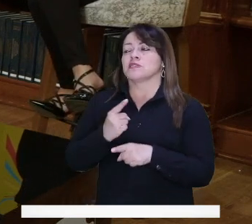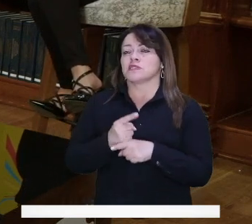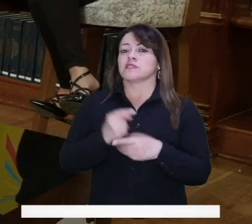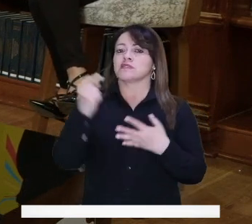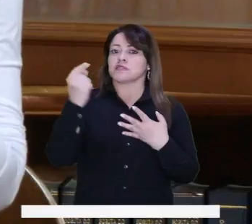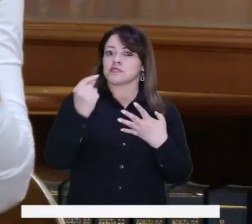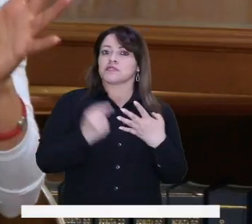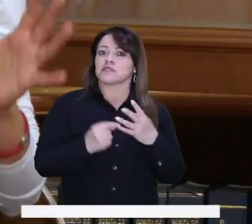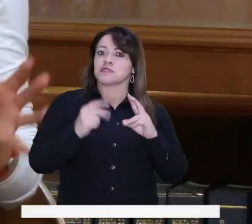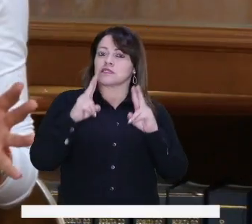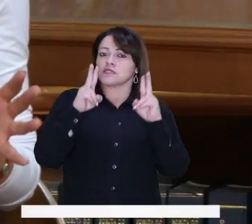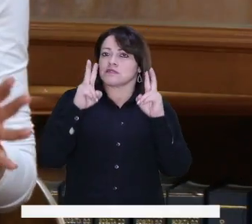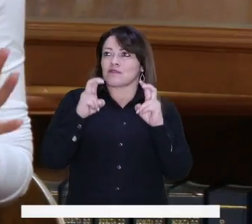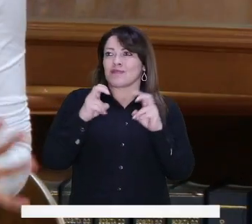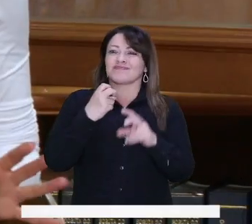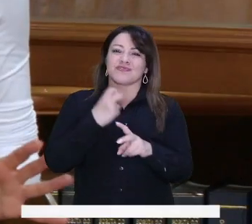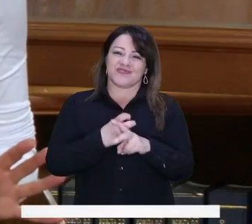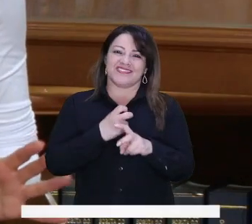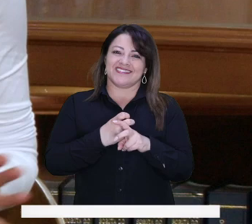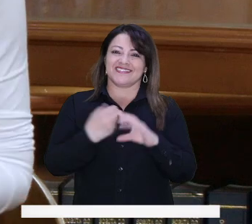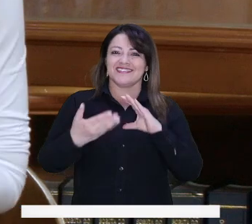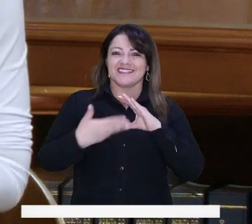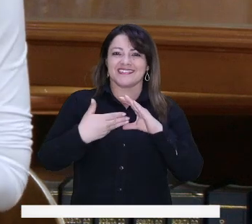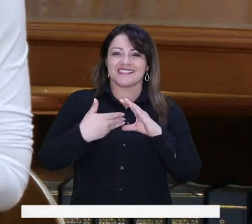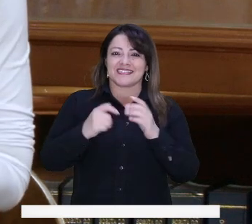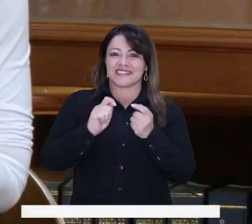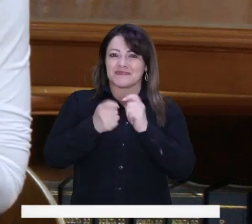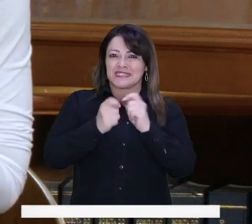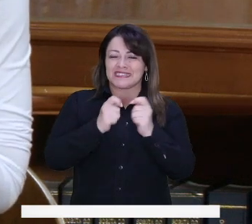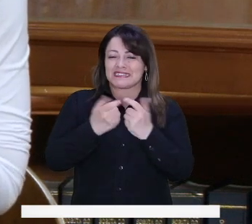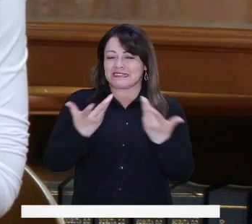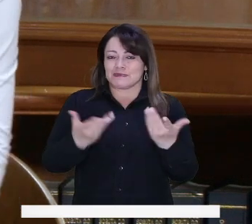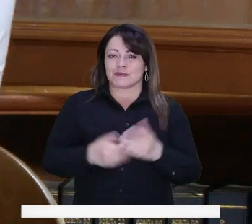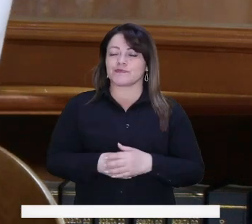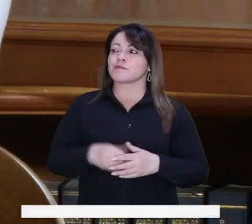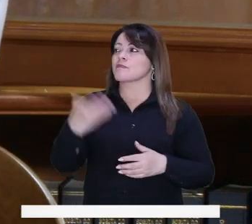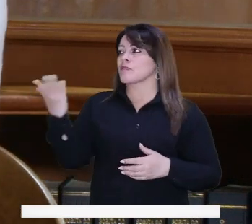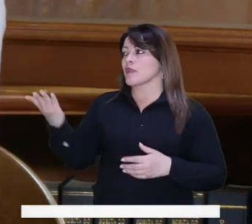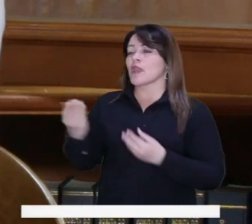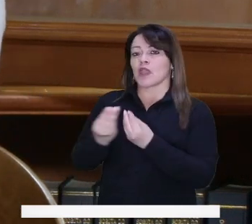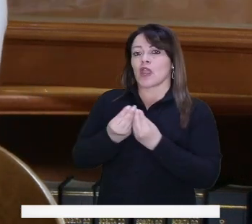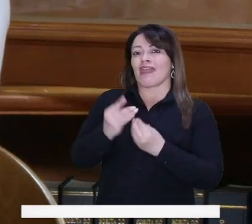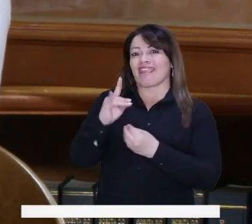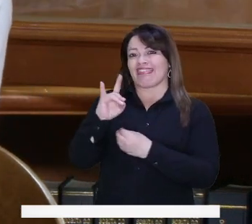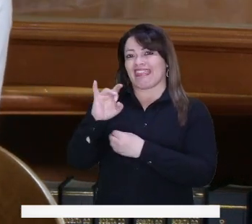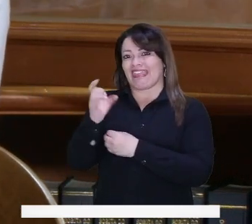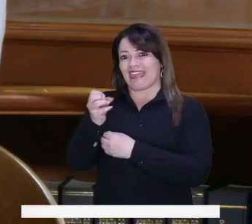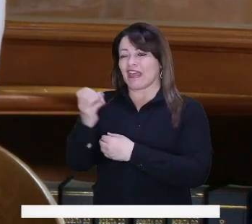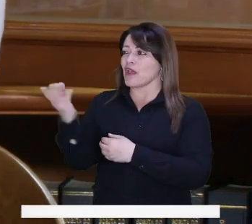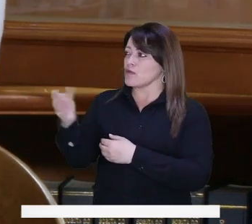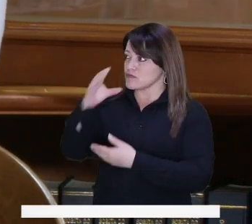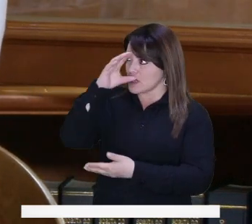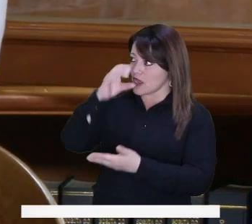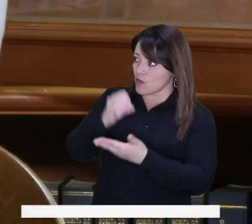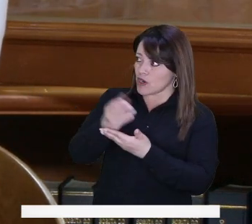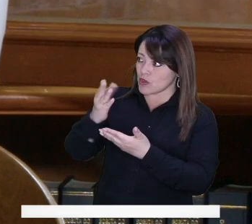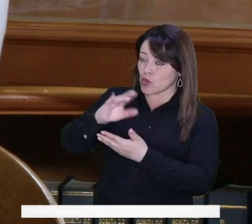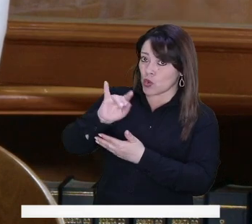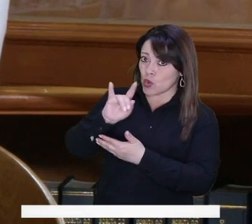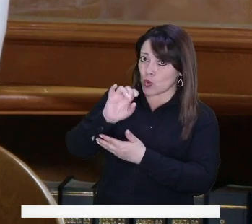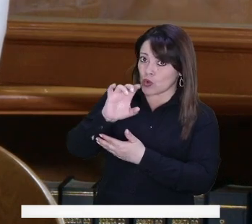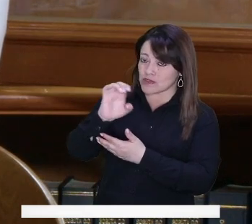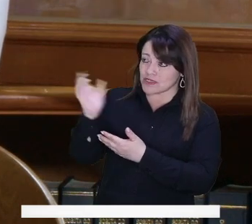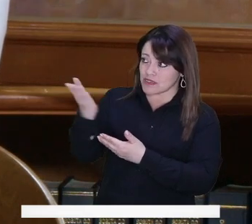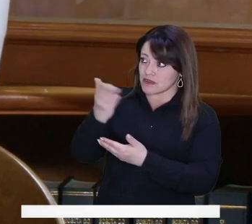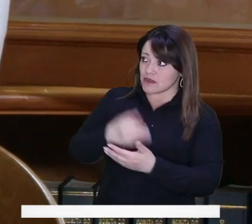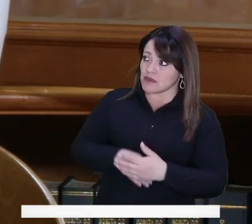decirlo así, en medio de este tema complejo, además de la crisis climática. Concejal Diego, ¿usted está de acuerdo con las afirmaciones que está